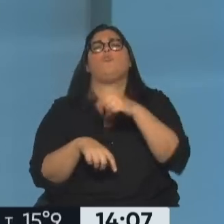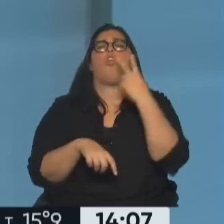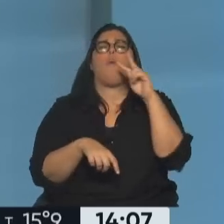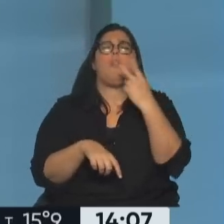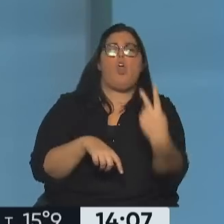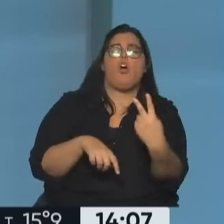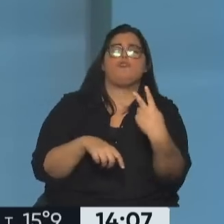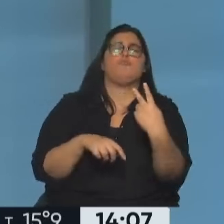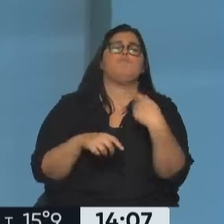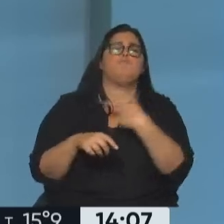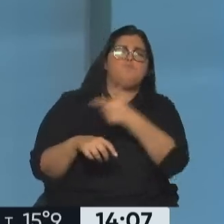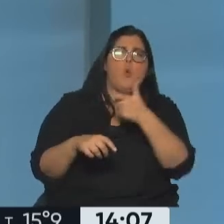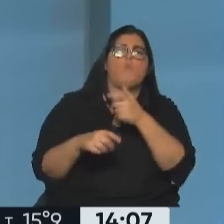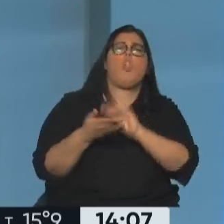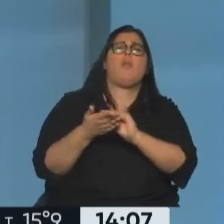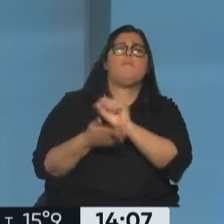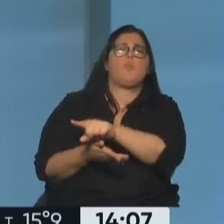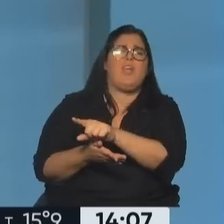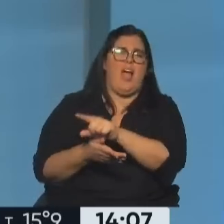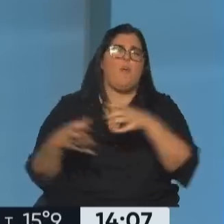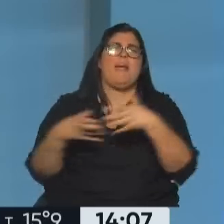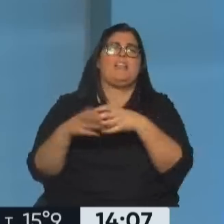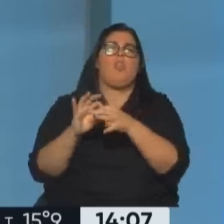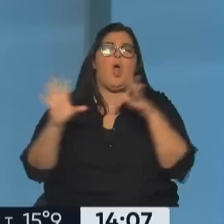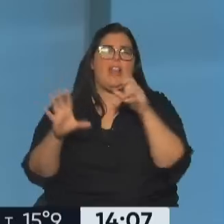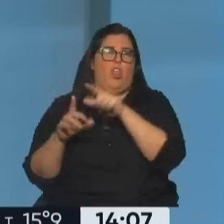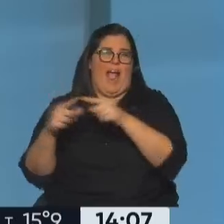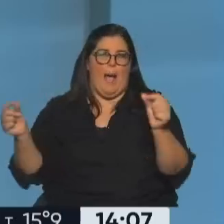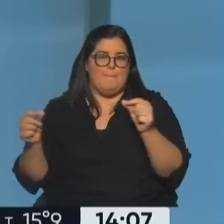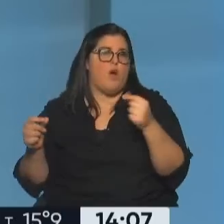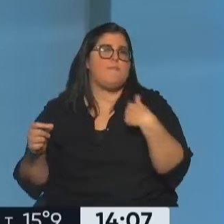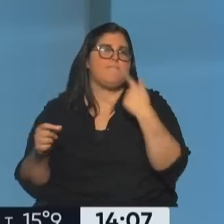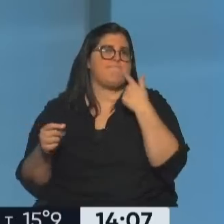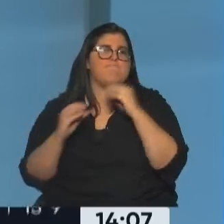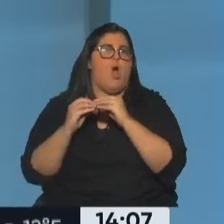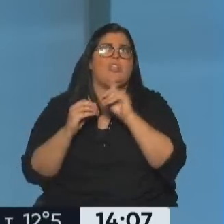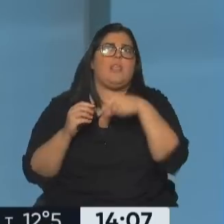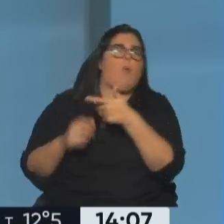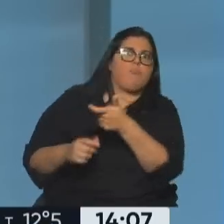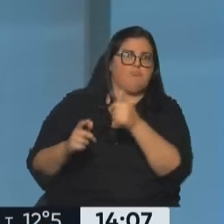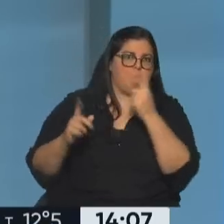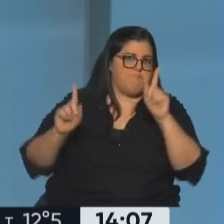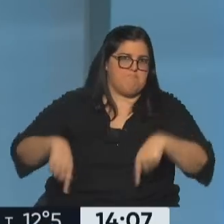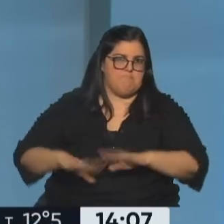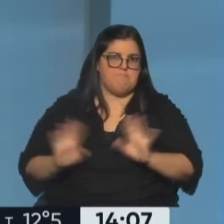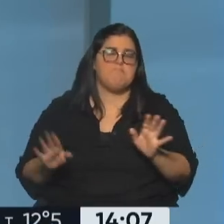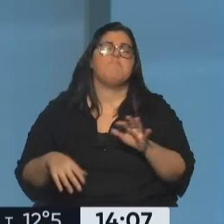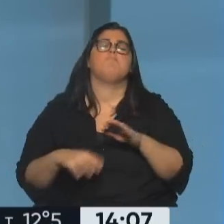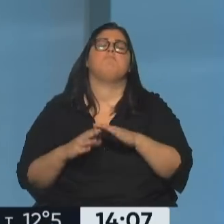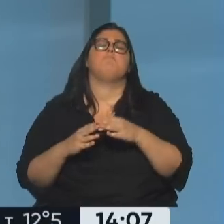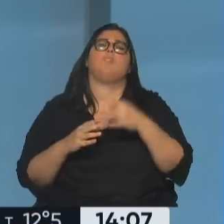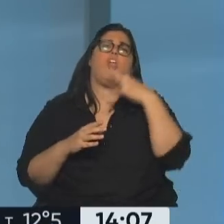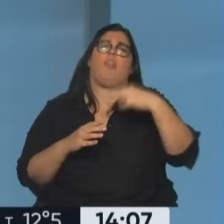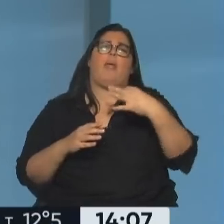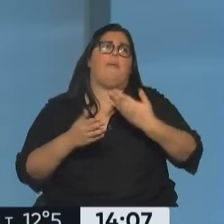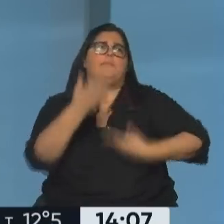las razones a un diputado del Partido Democrático de Japón. Con lo cual hay que irse bastante atrás en el tiempo para encontrar